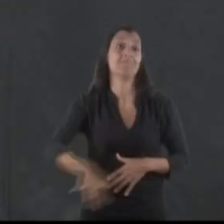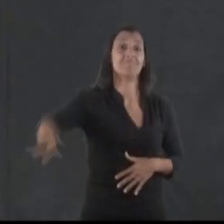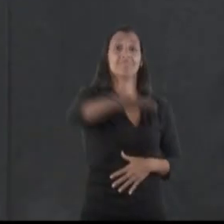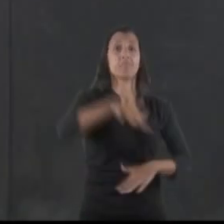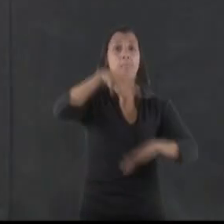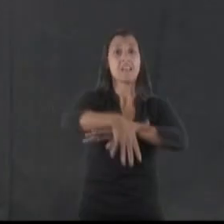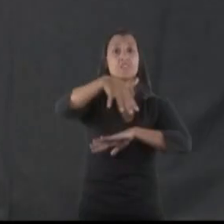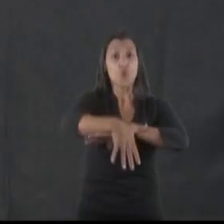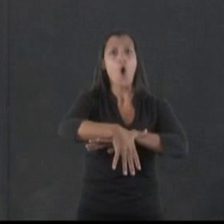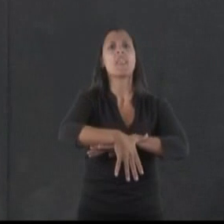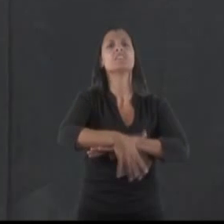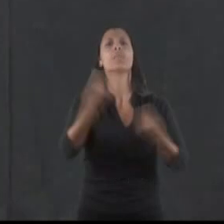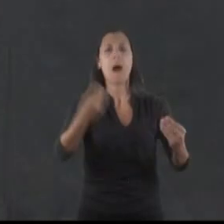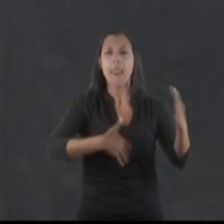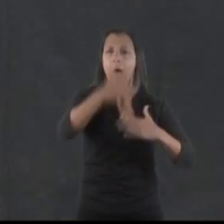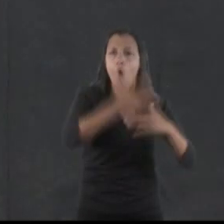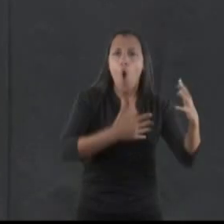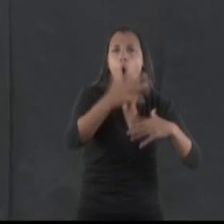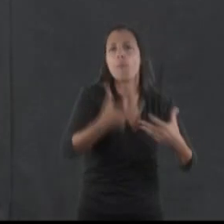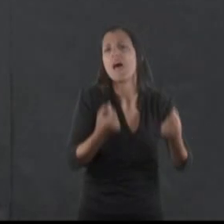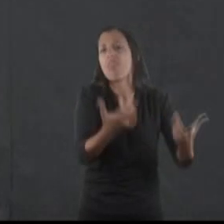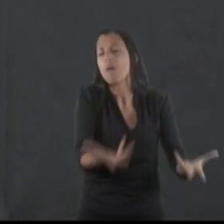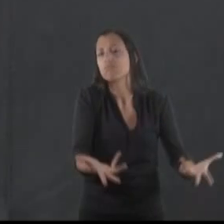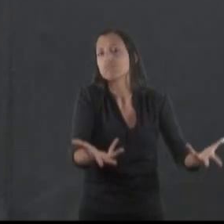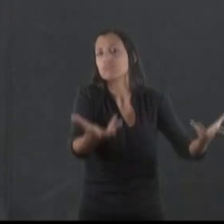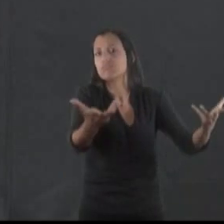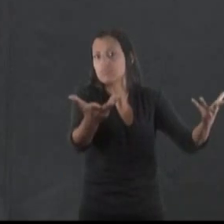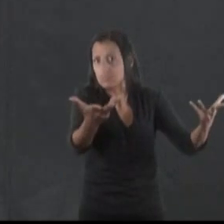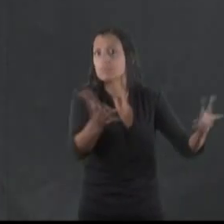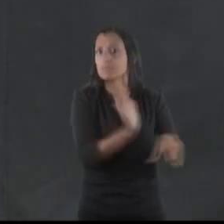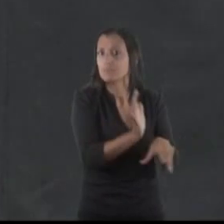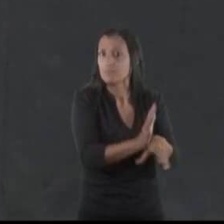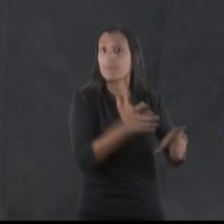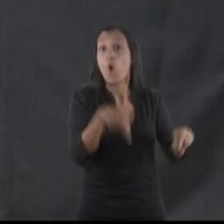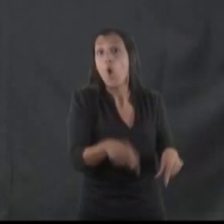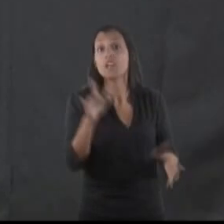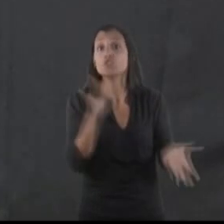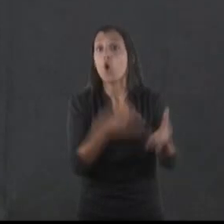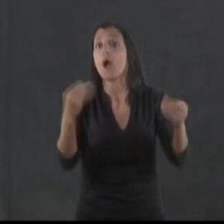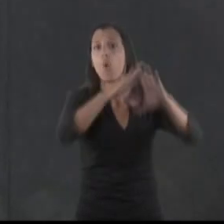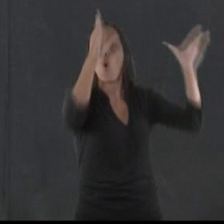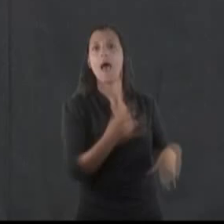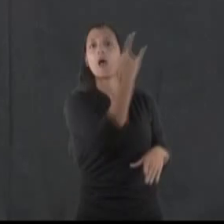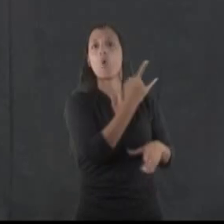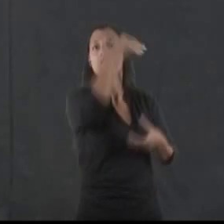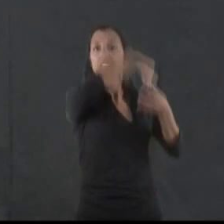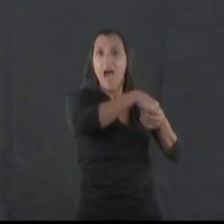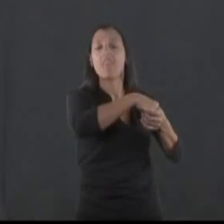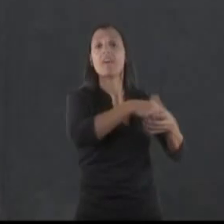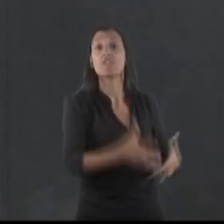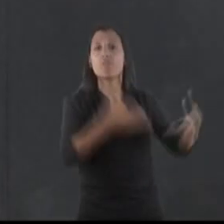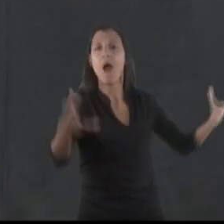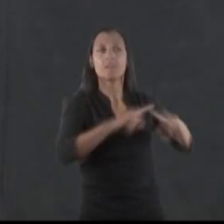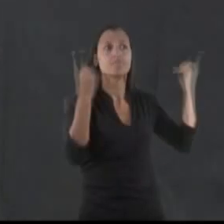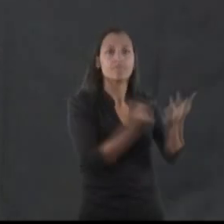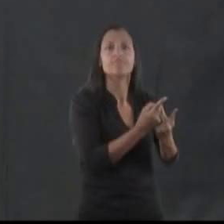trayendo obras que amplían, en este caso a la facultad, las instalaciones de la Facultad de Bioquímica y Farmacia,